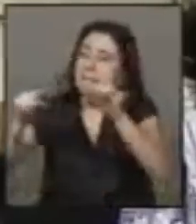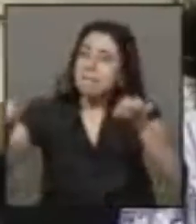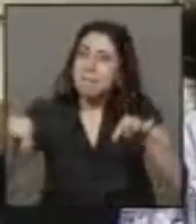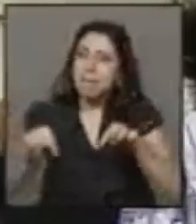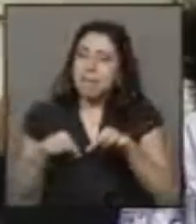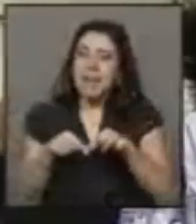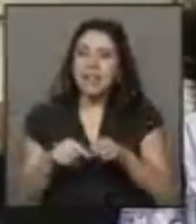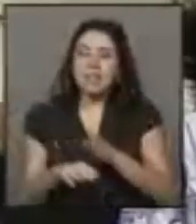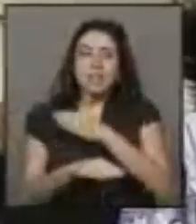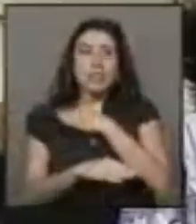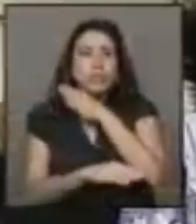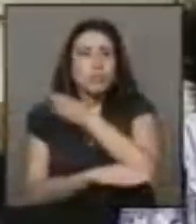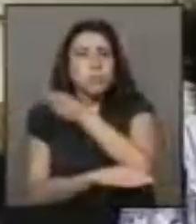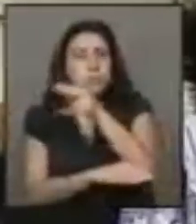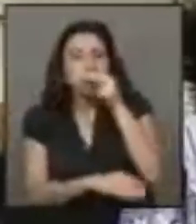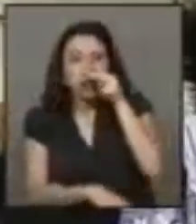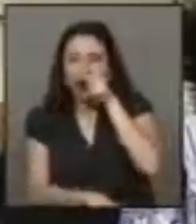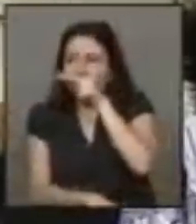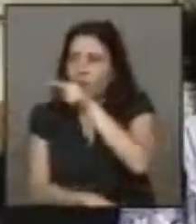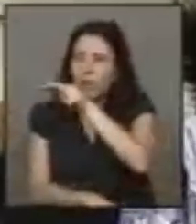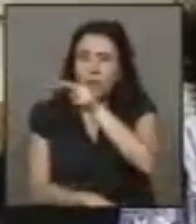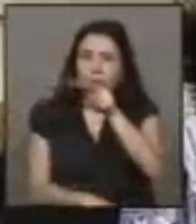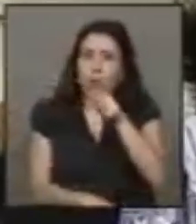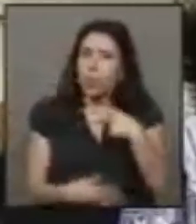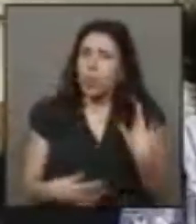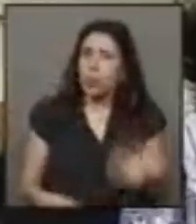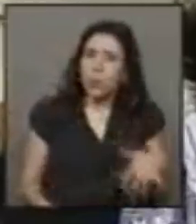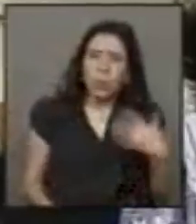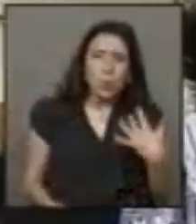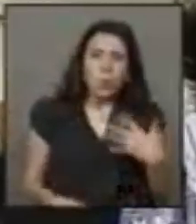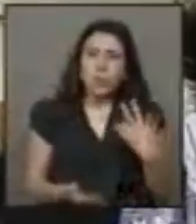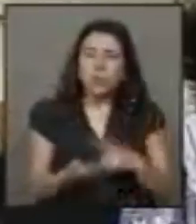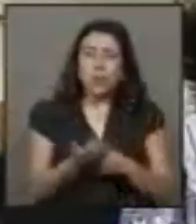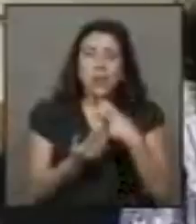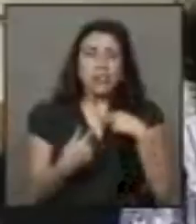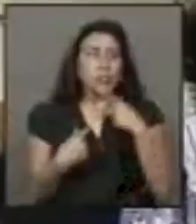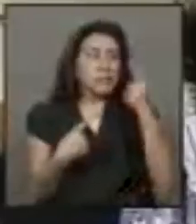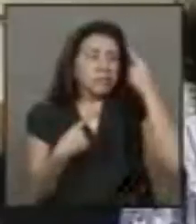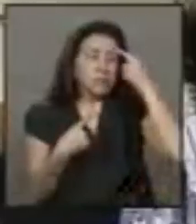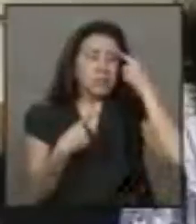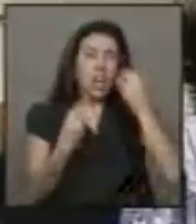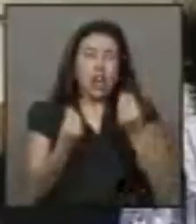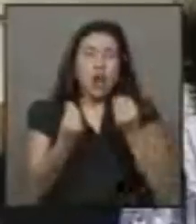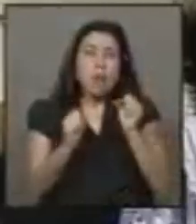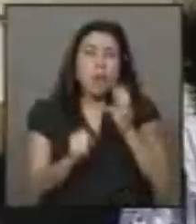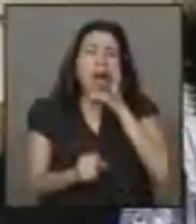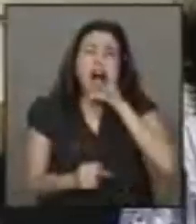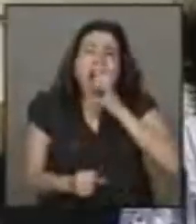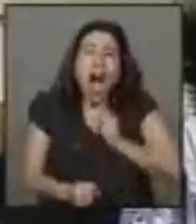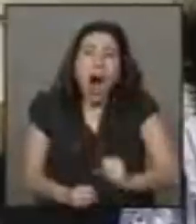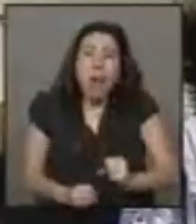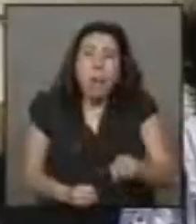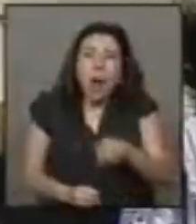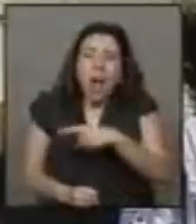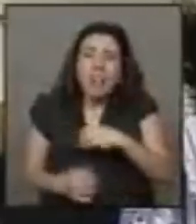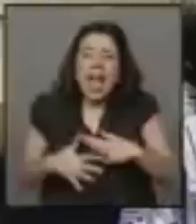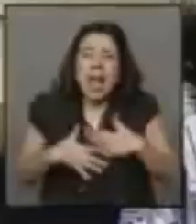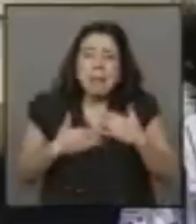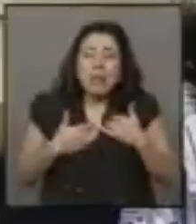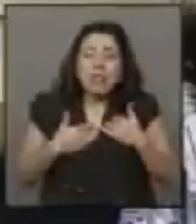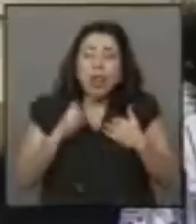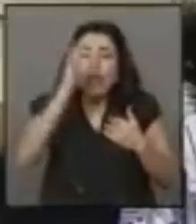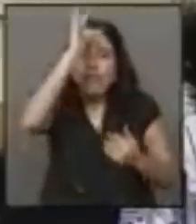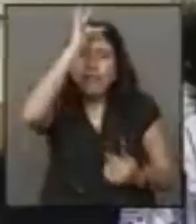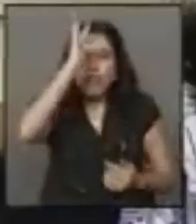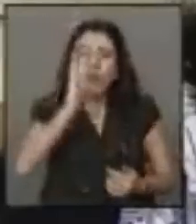a las garitas. La verdad, son situaciones que uno se pregunta cómo resisten emocionalmente los funcionarios de gendarmería en